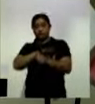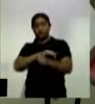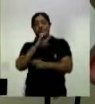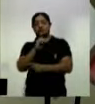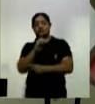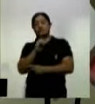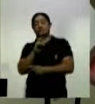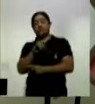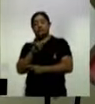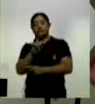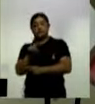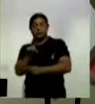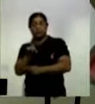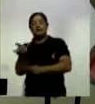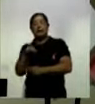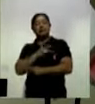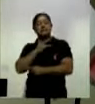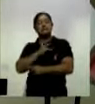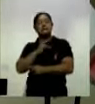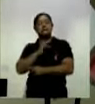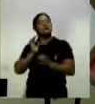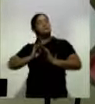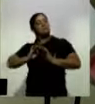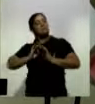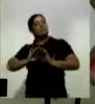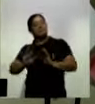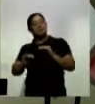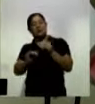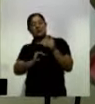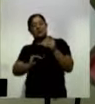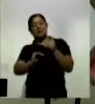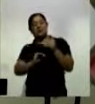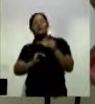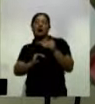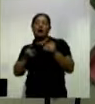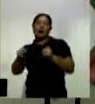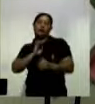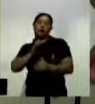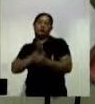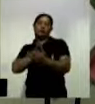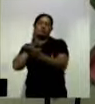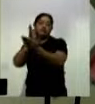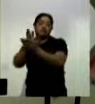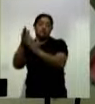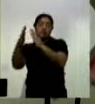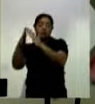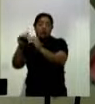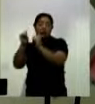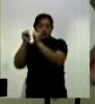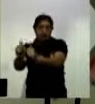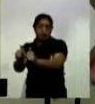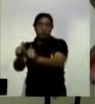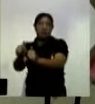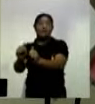con una sintomatología leve, ese paciente se envía a casa con todas las medidas, con todos los cuidados, con